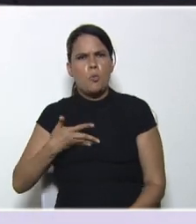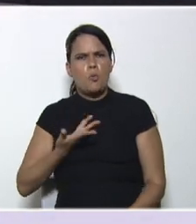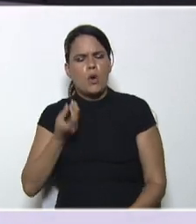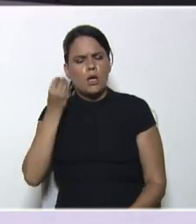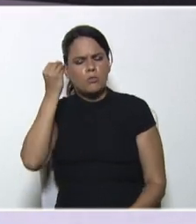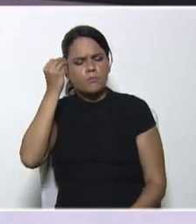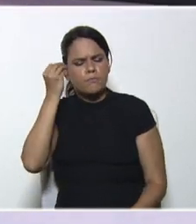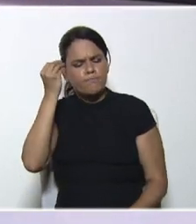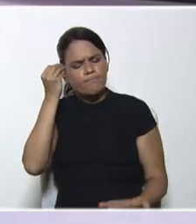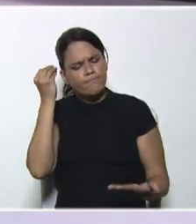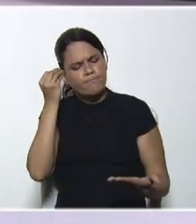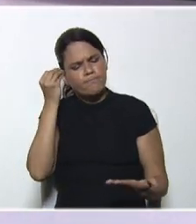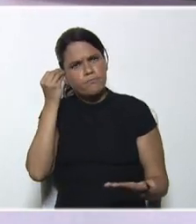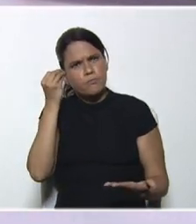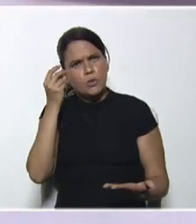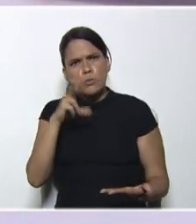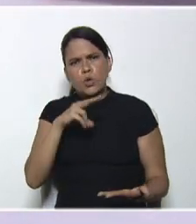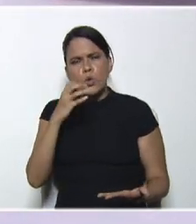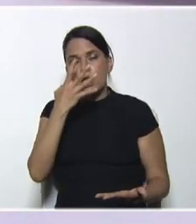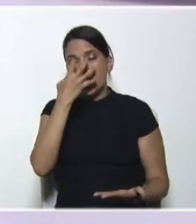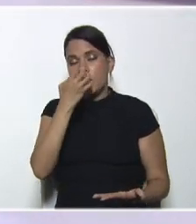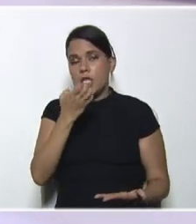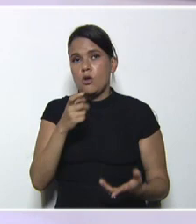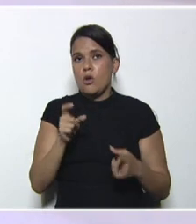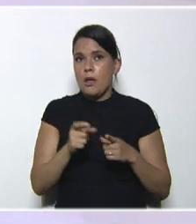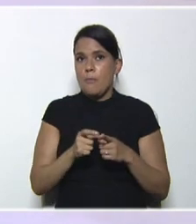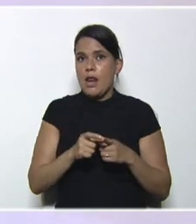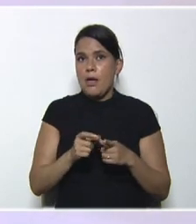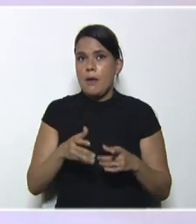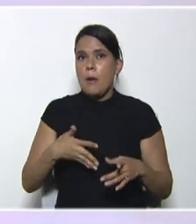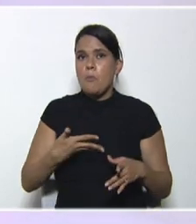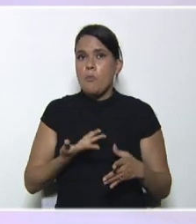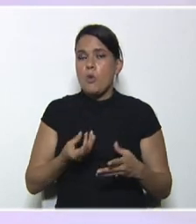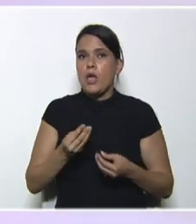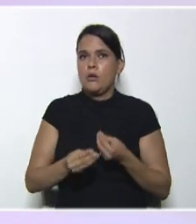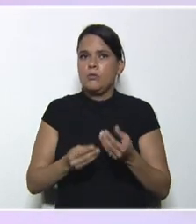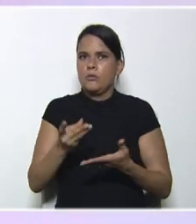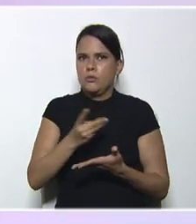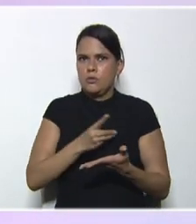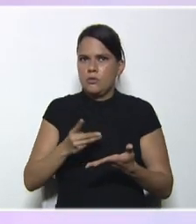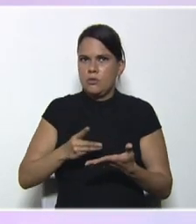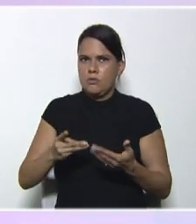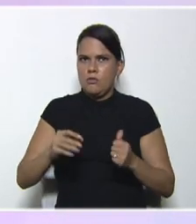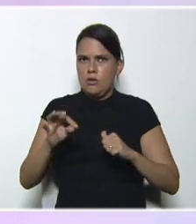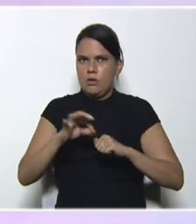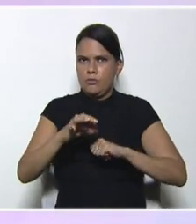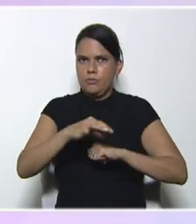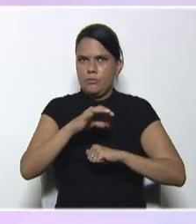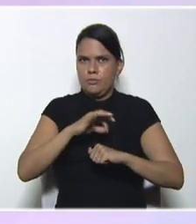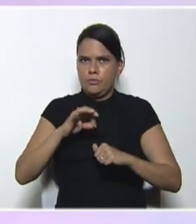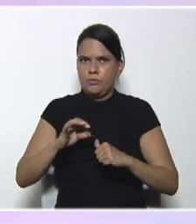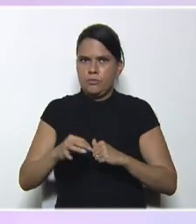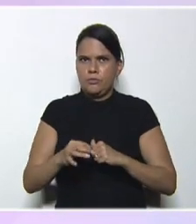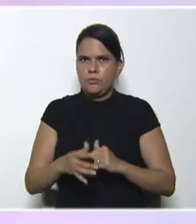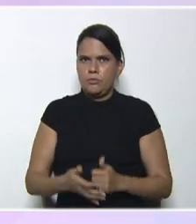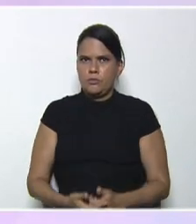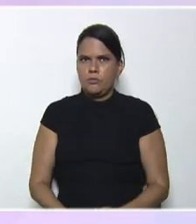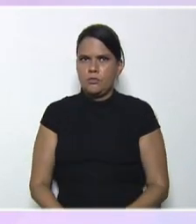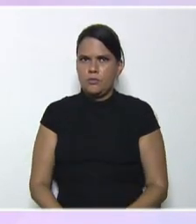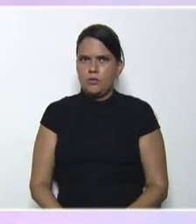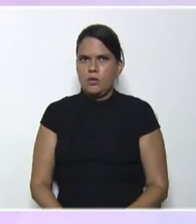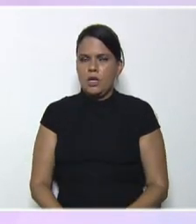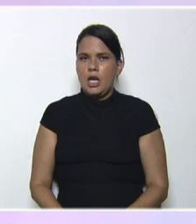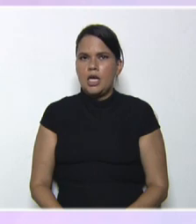por no entender algunos términos, pueden ilustrar entonces el modelo. Es decir, cuando hablo de ilustrar, un